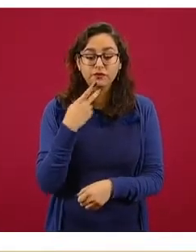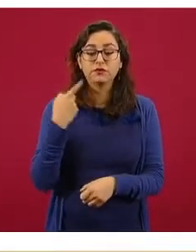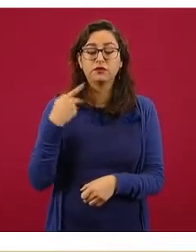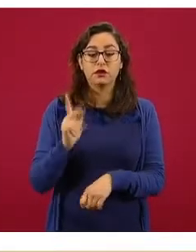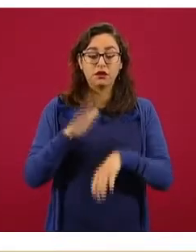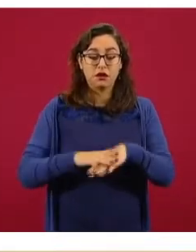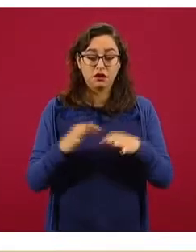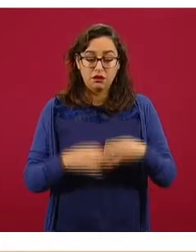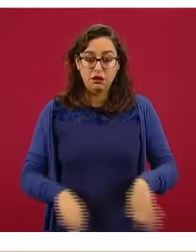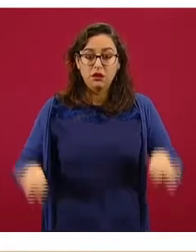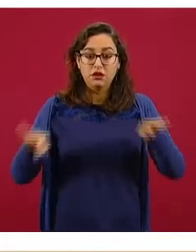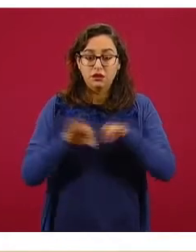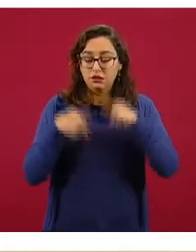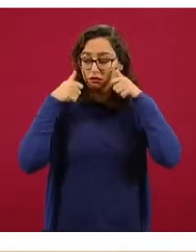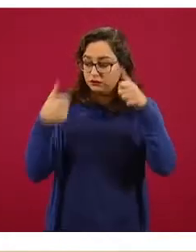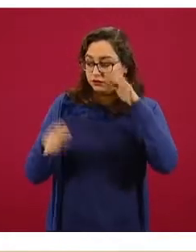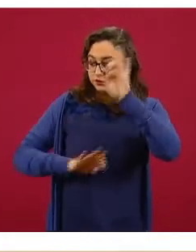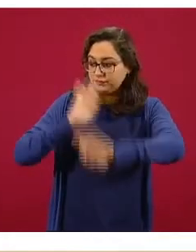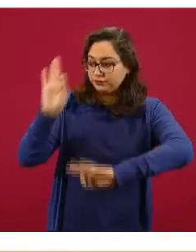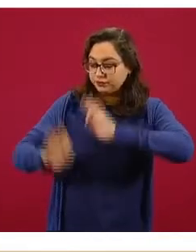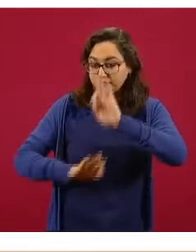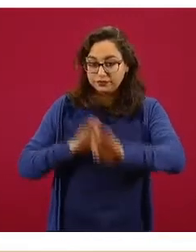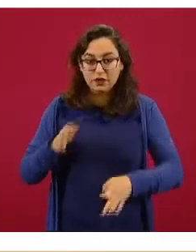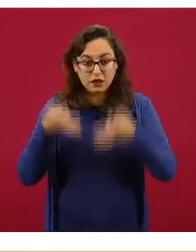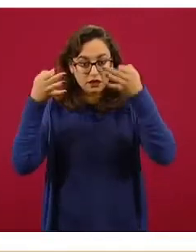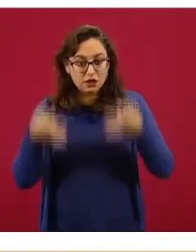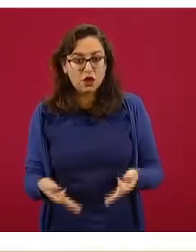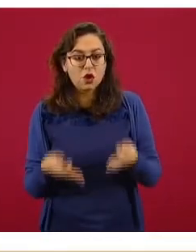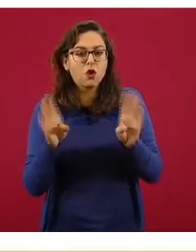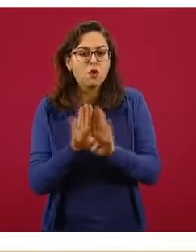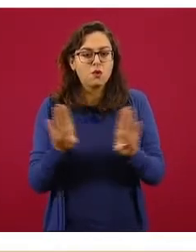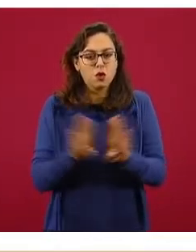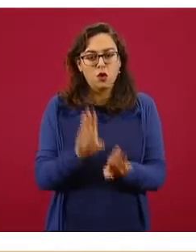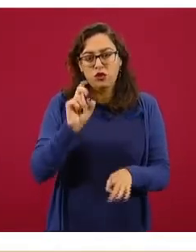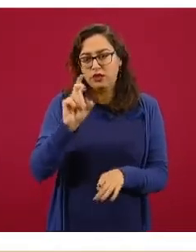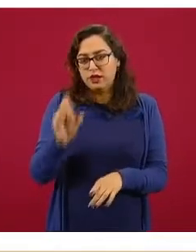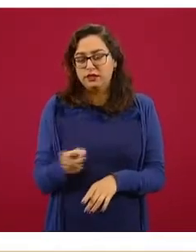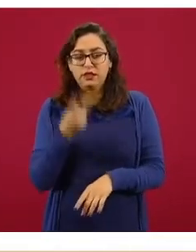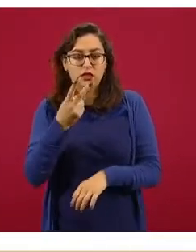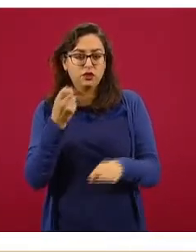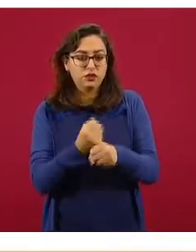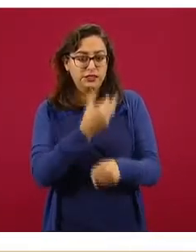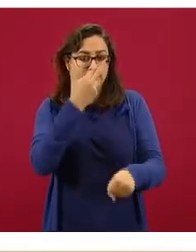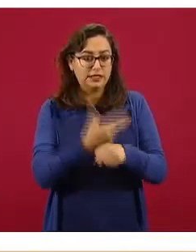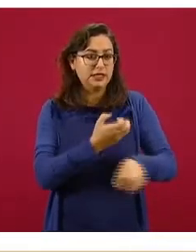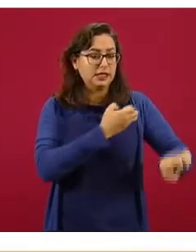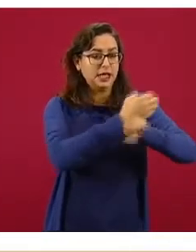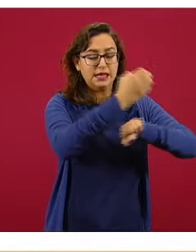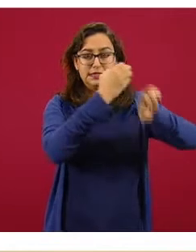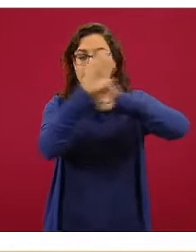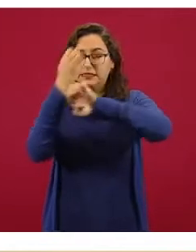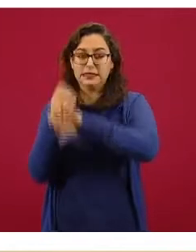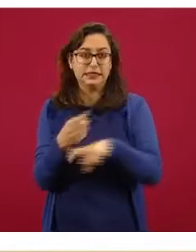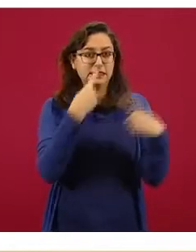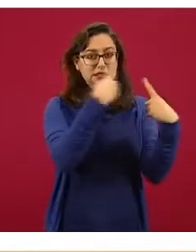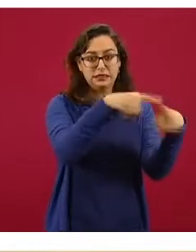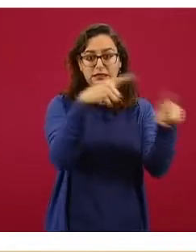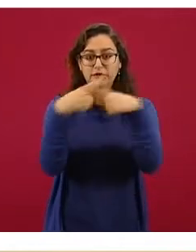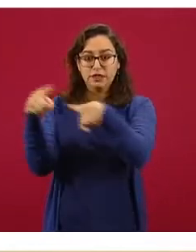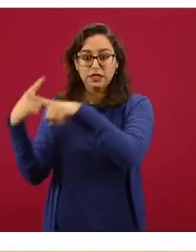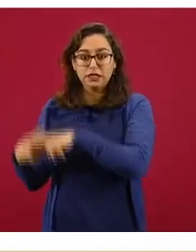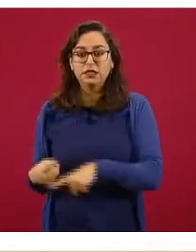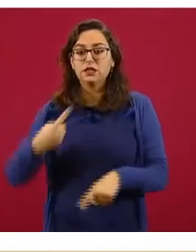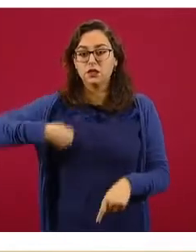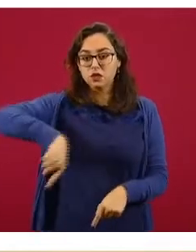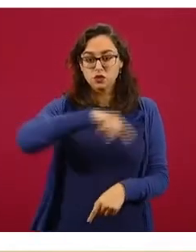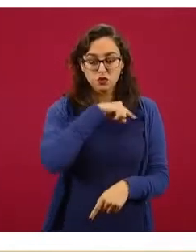calidad de atención, analizamos conjuntamente con las 32 secretarías estatales de salud cómo